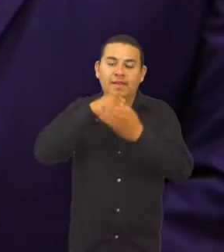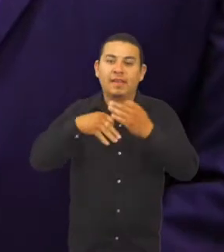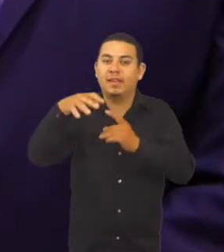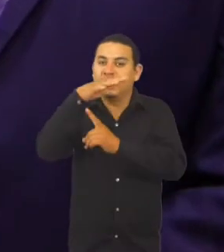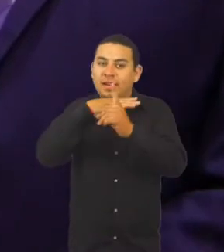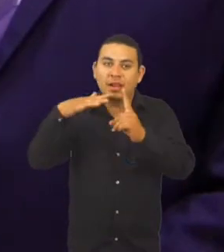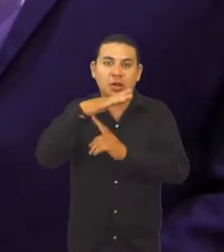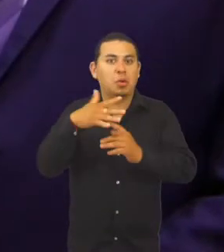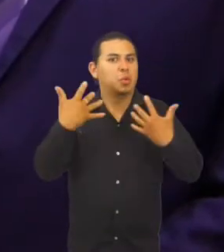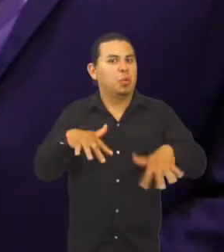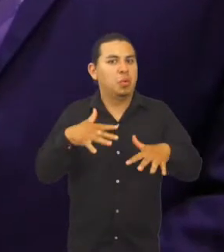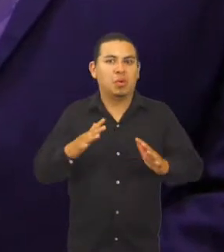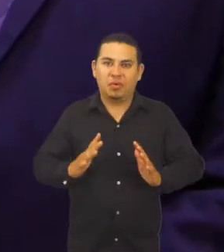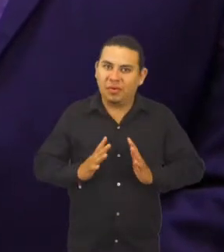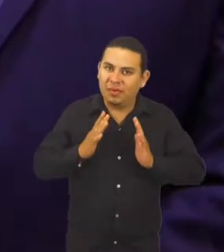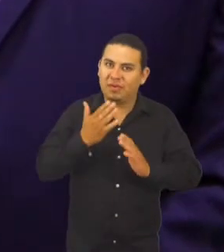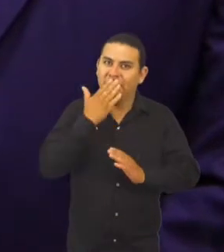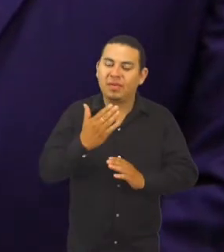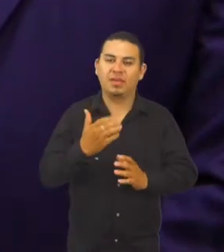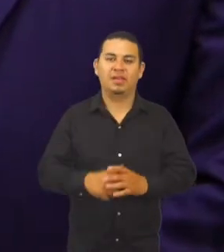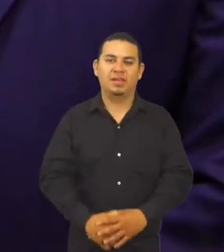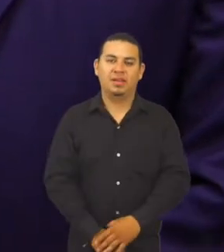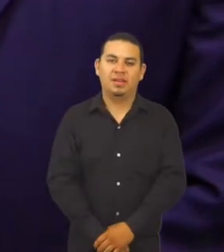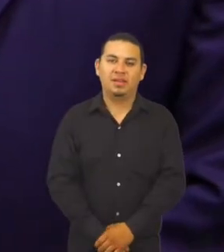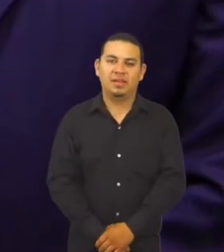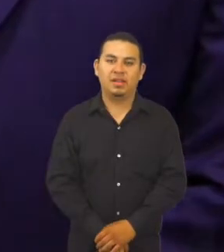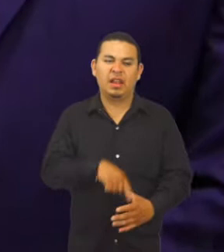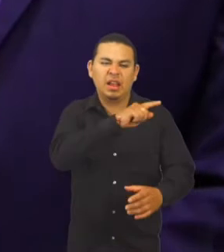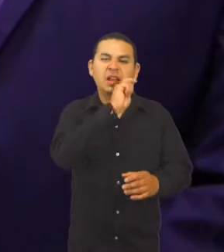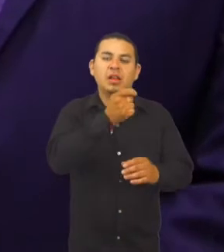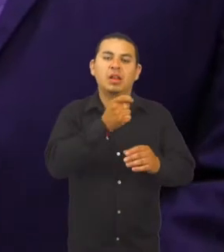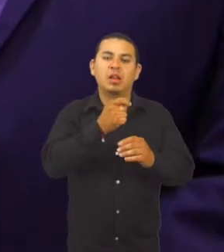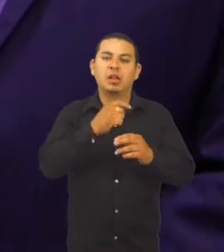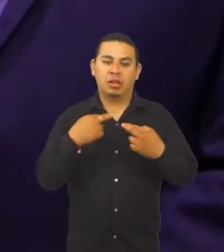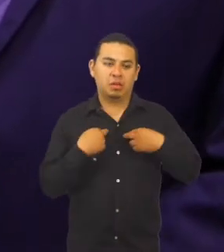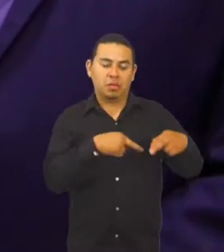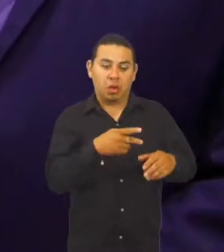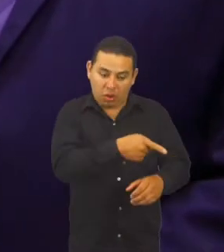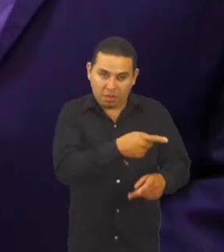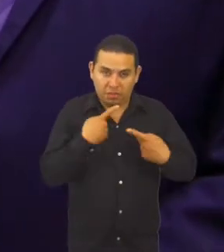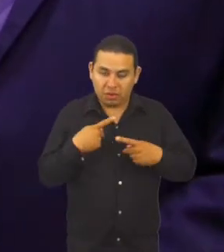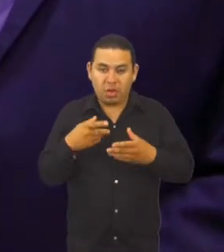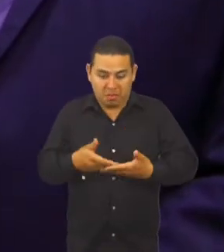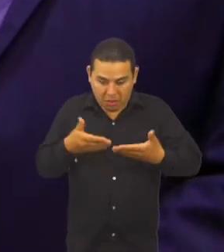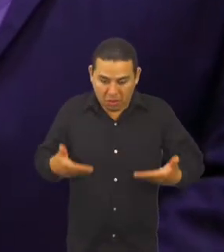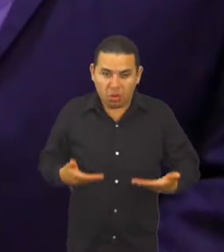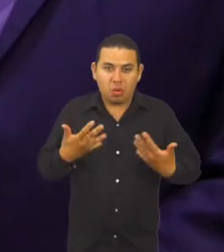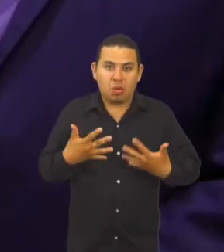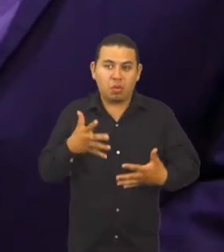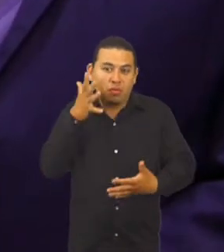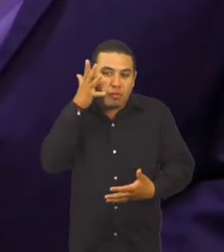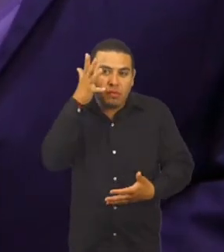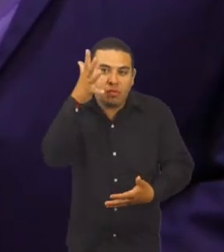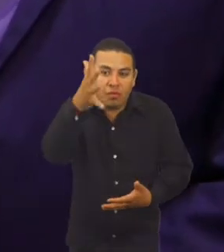saludar a toda esta comunidad vibrante que aparte sin duda representa el mejor presente y